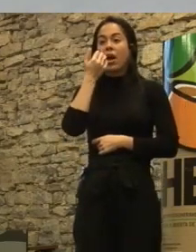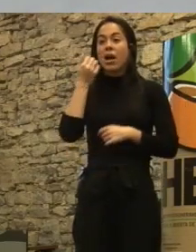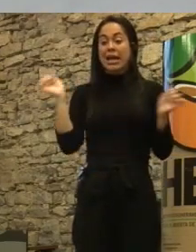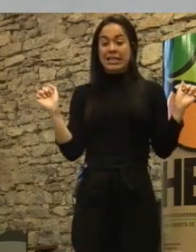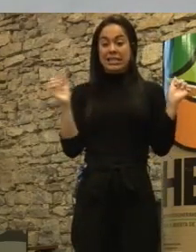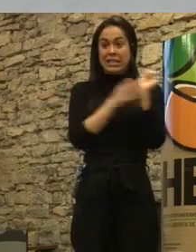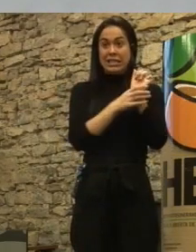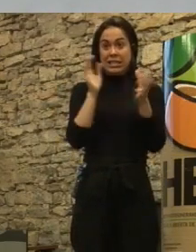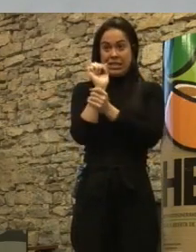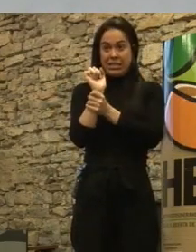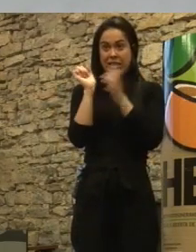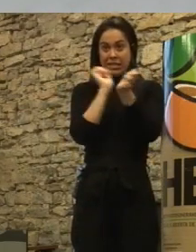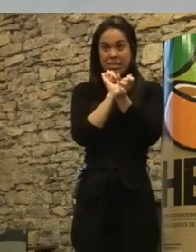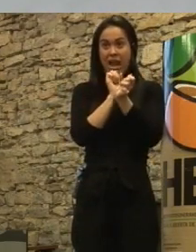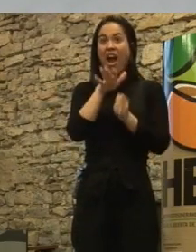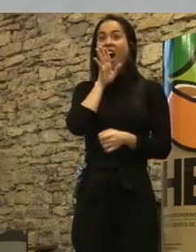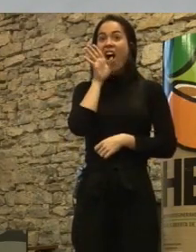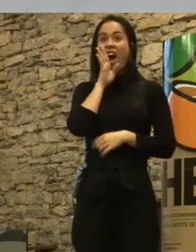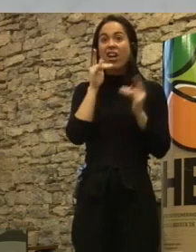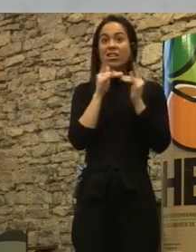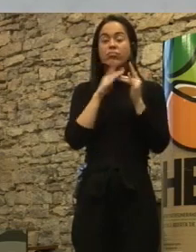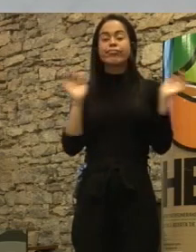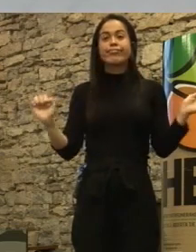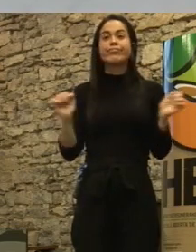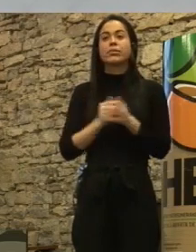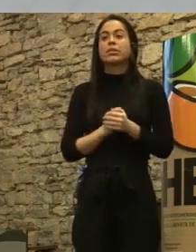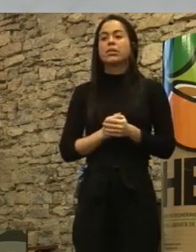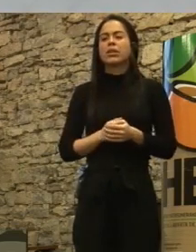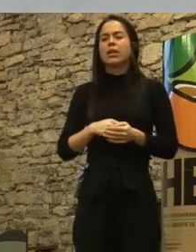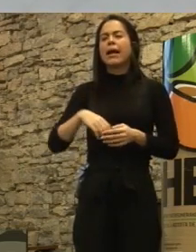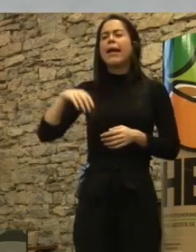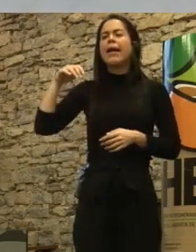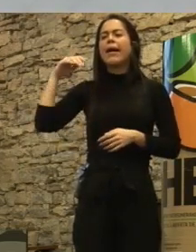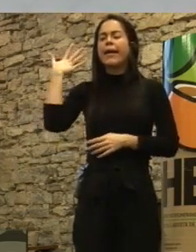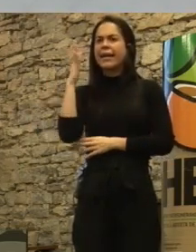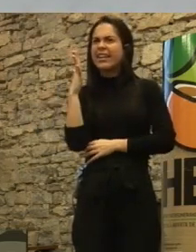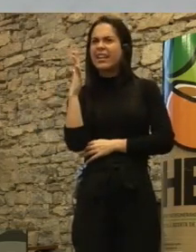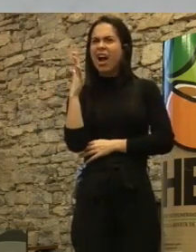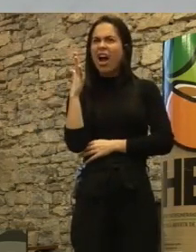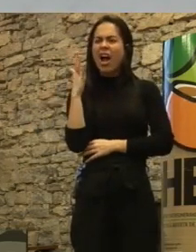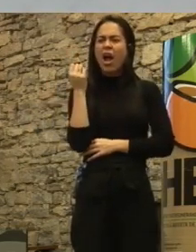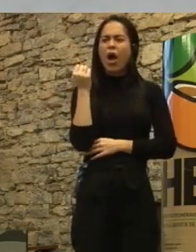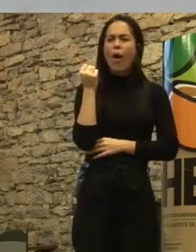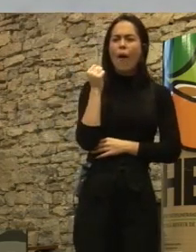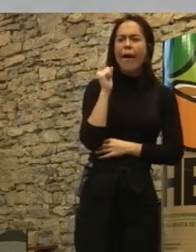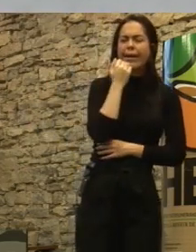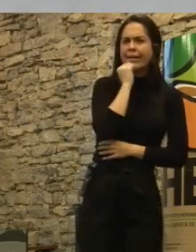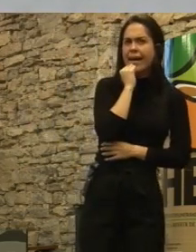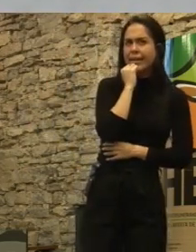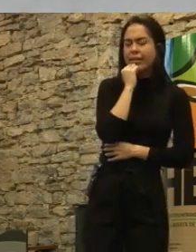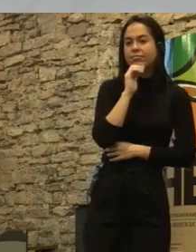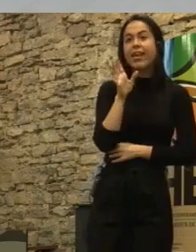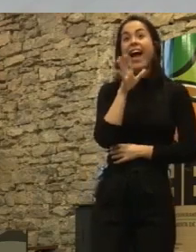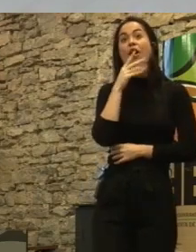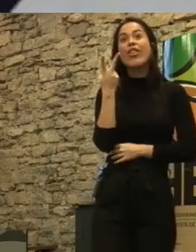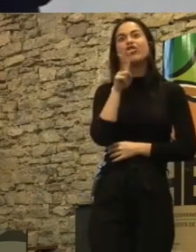sujeciones, pues lo hizo en una clínica en Guernica, no, en Hernani, o ambas, ahora tiene 250.